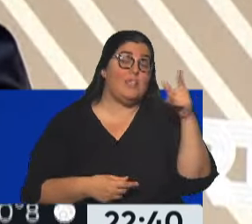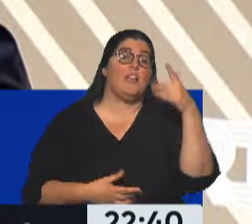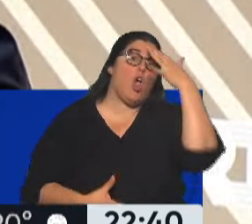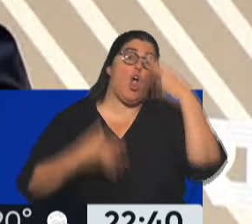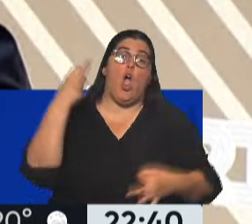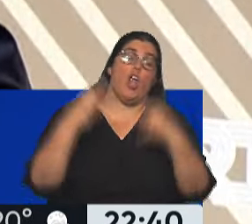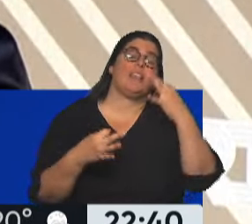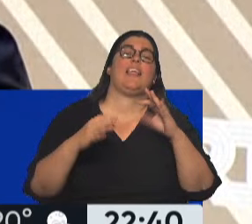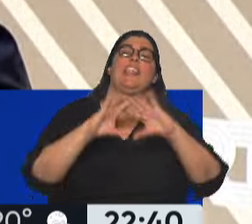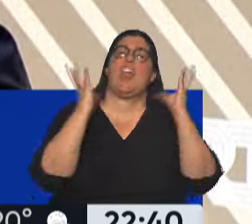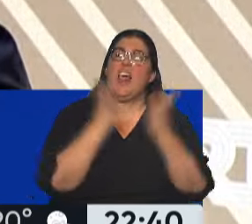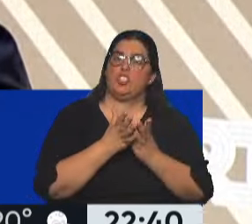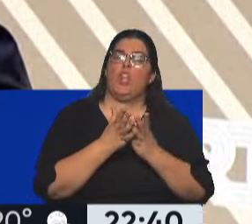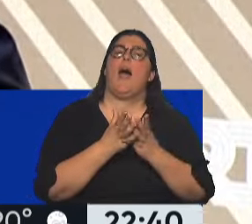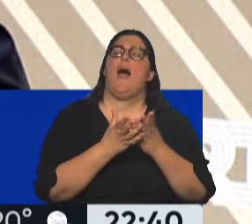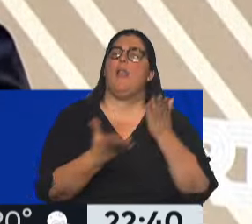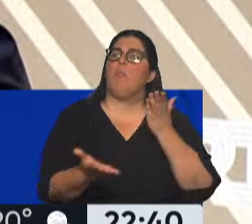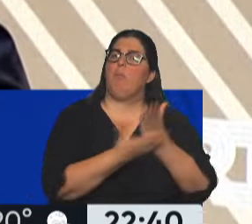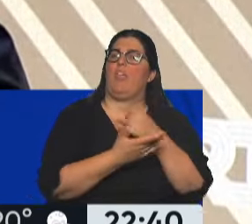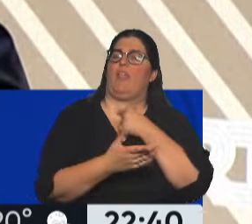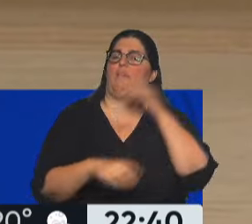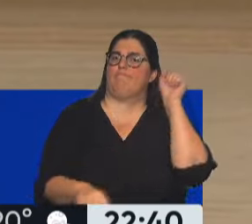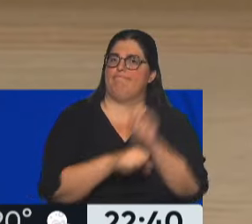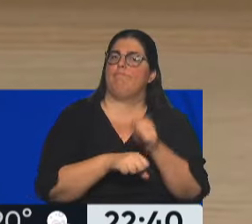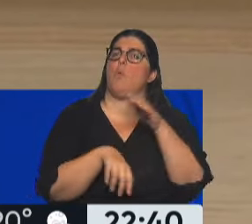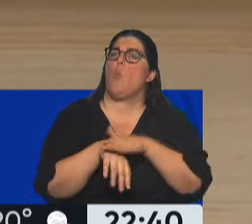Internacional vinculada con la guerra en Ucrania que